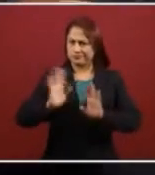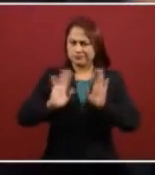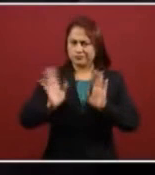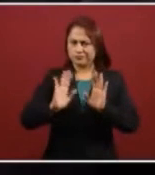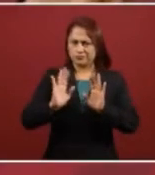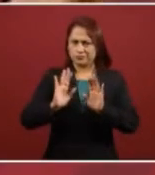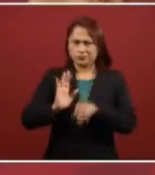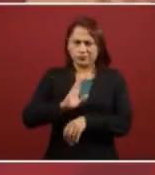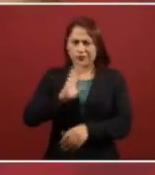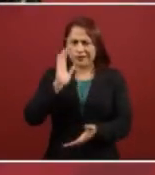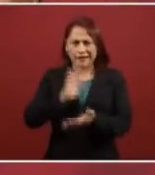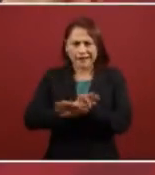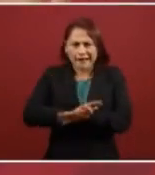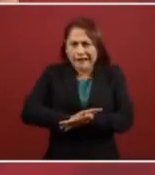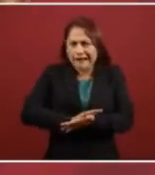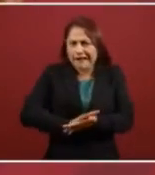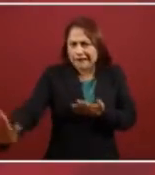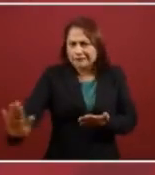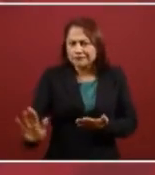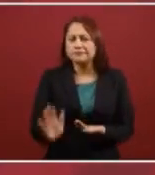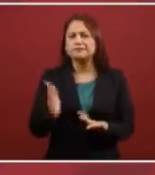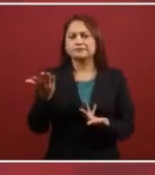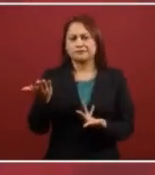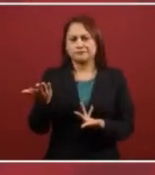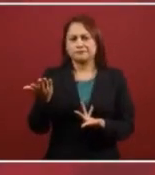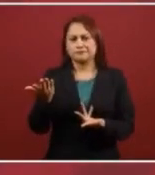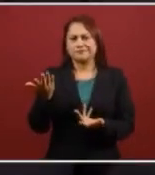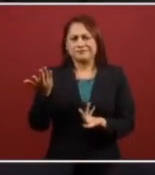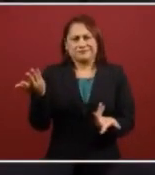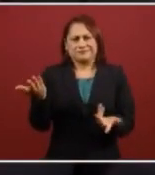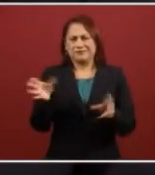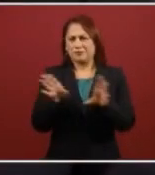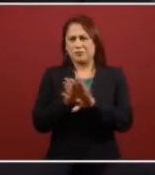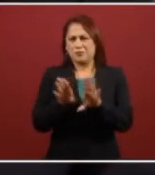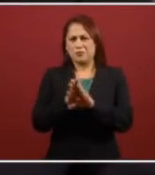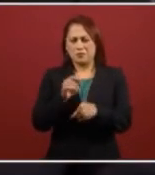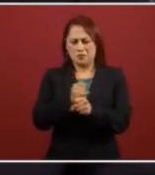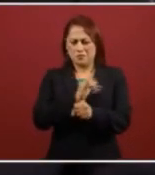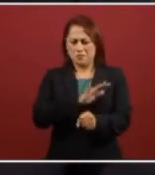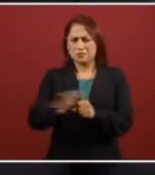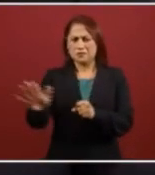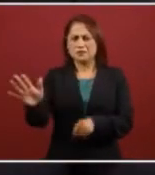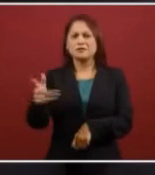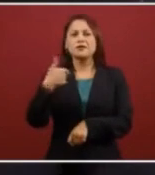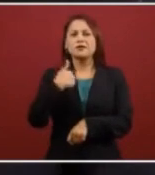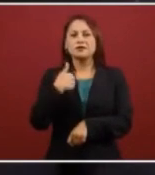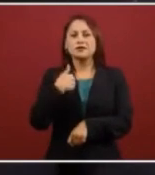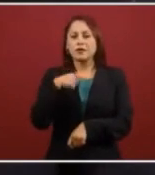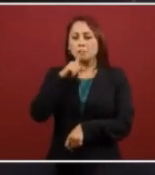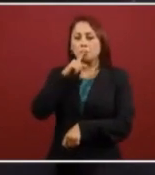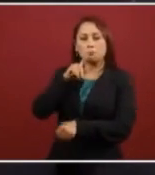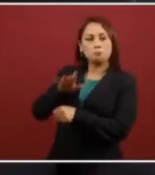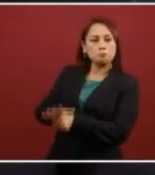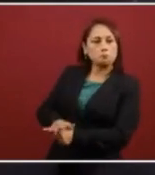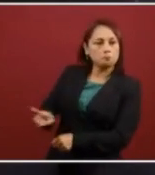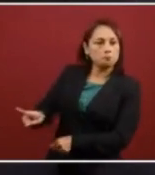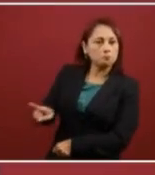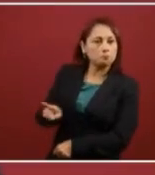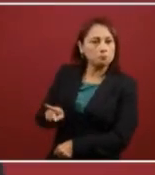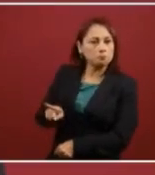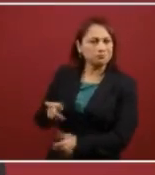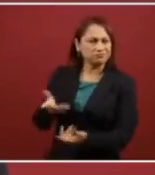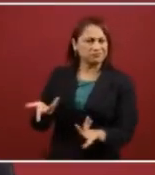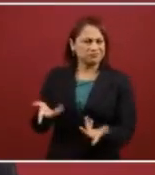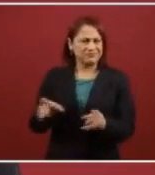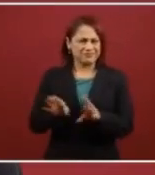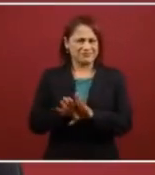que imagine a estas alturas termine yo at this time I would de tapadera, be covering something por